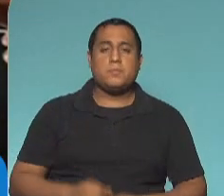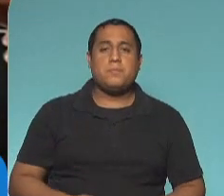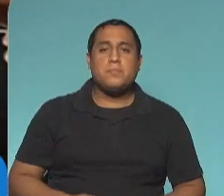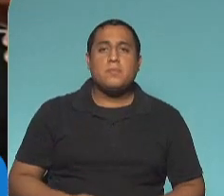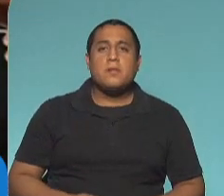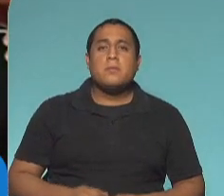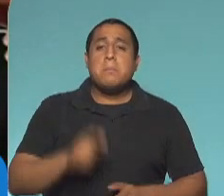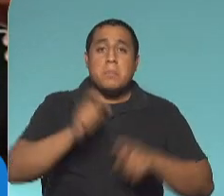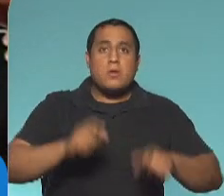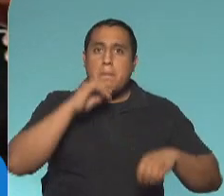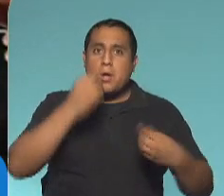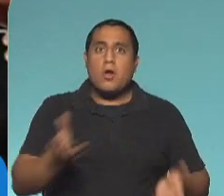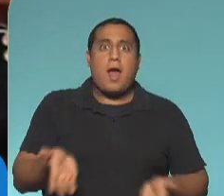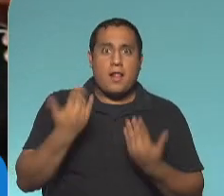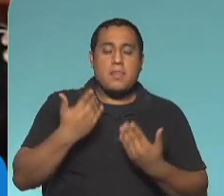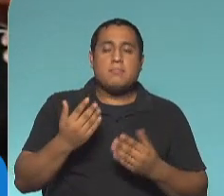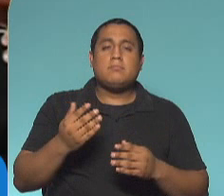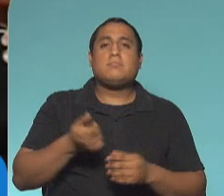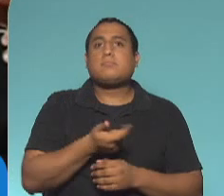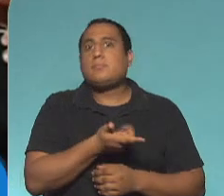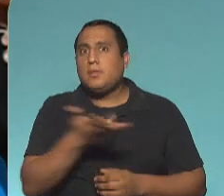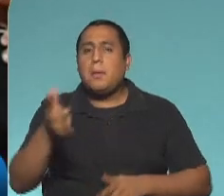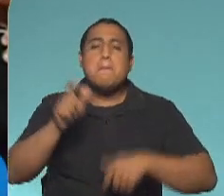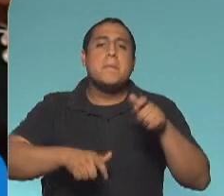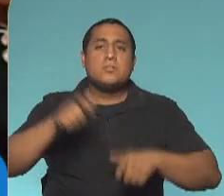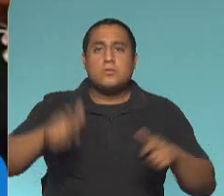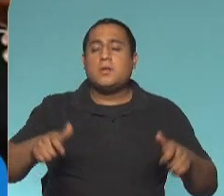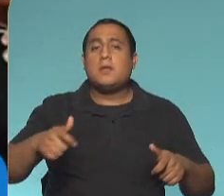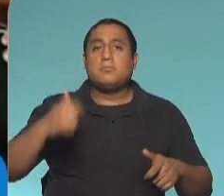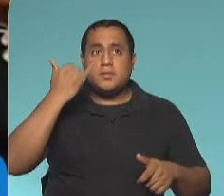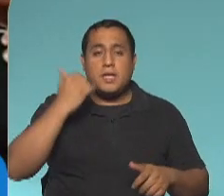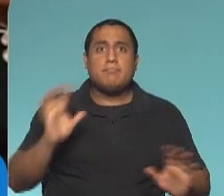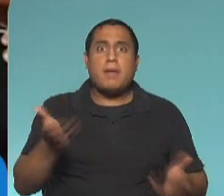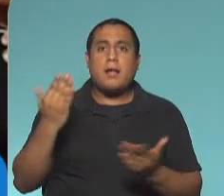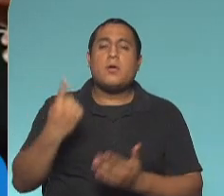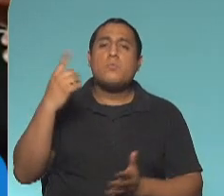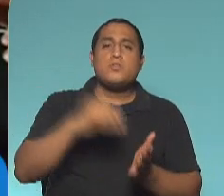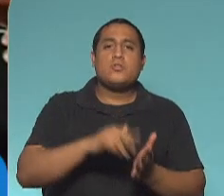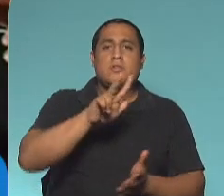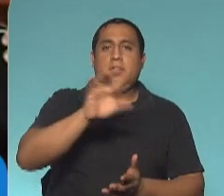Con respecto a los recuperados, la cantidad de personas que se encuentran ya en este estado es de